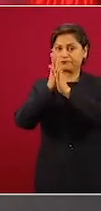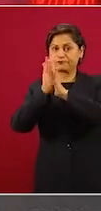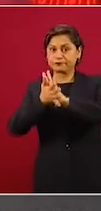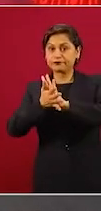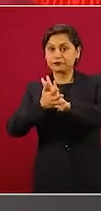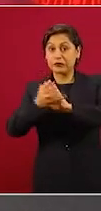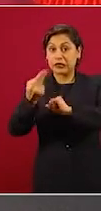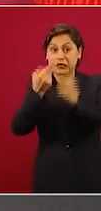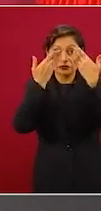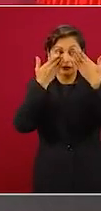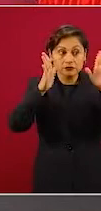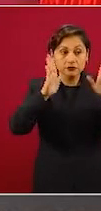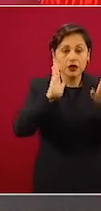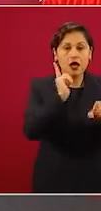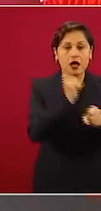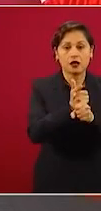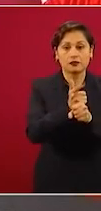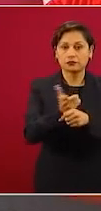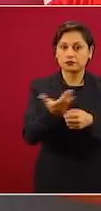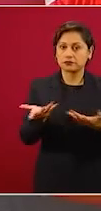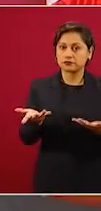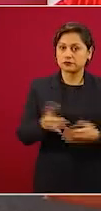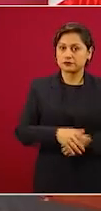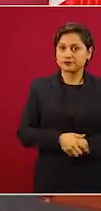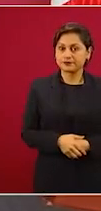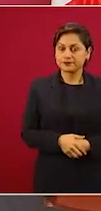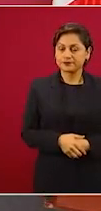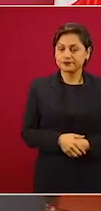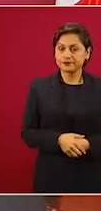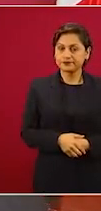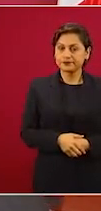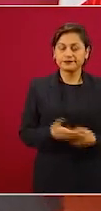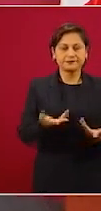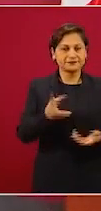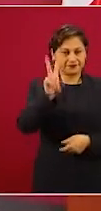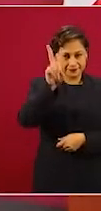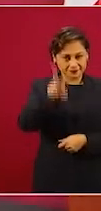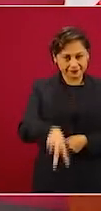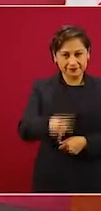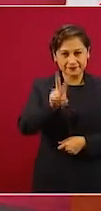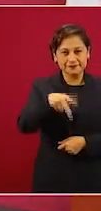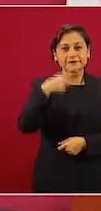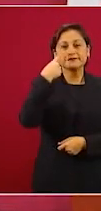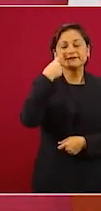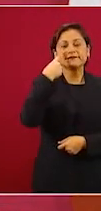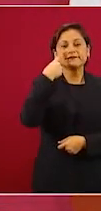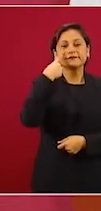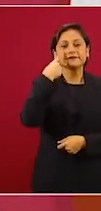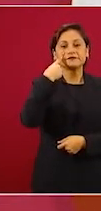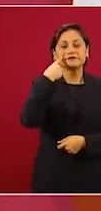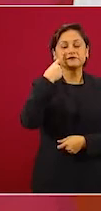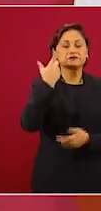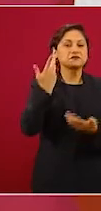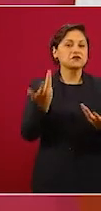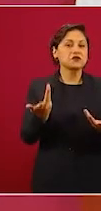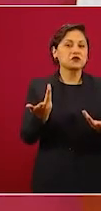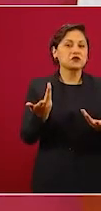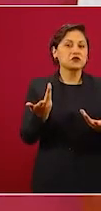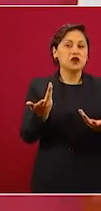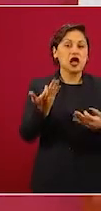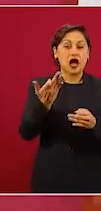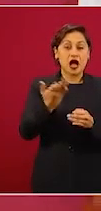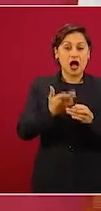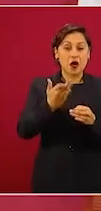imagínense qué y tener la dicha enorme de llevar a cabo una